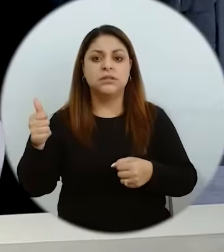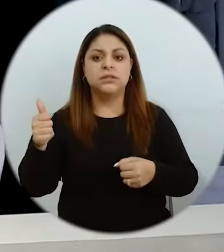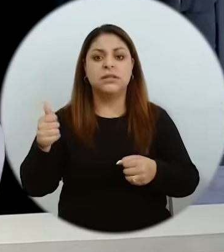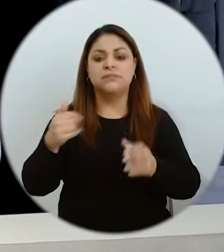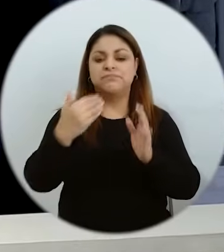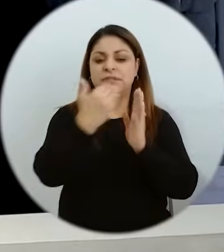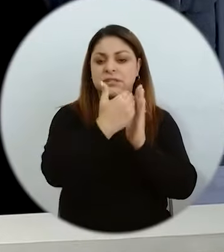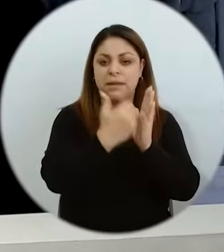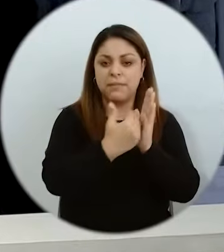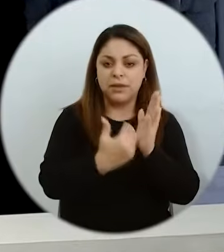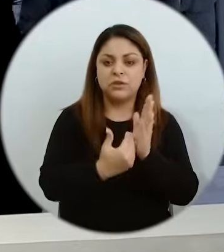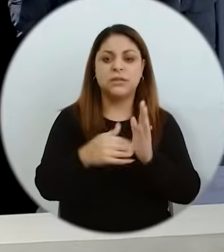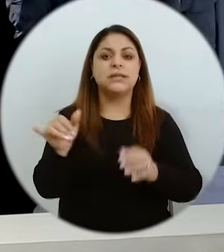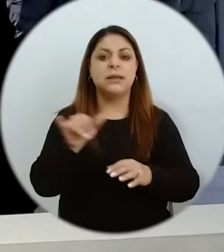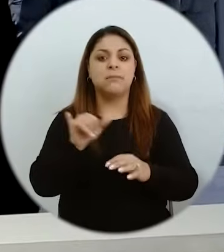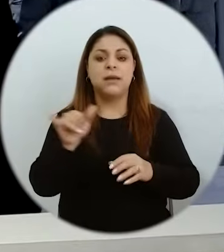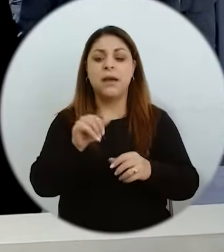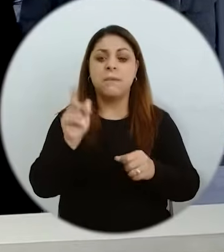participación de otros